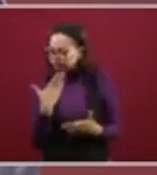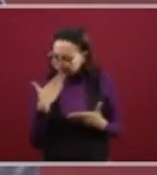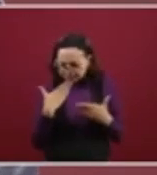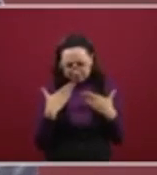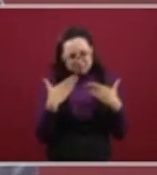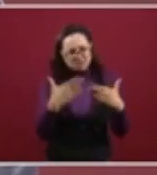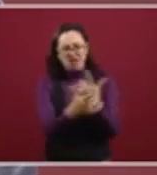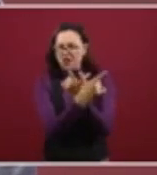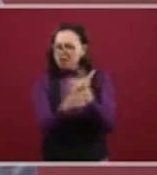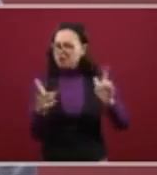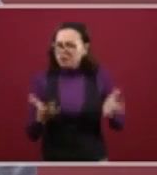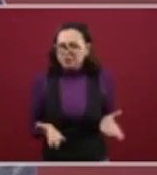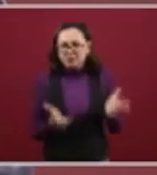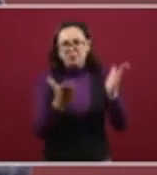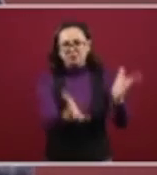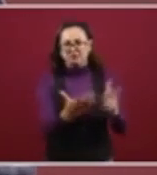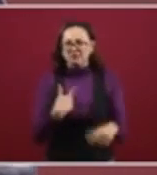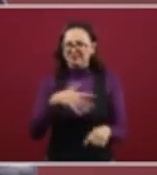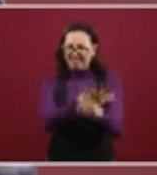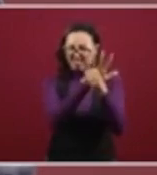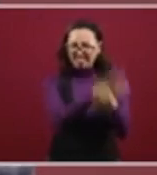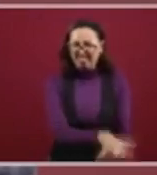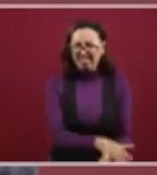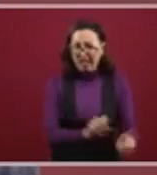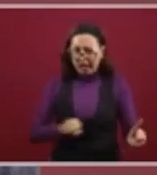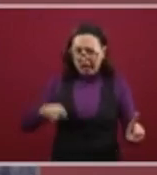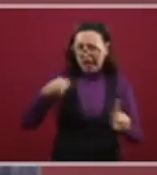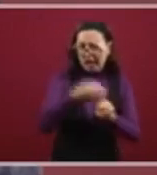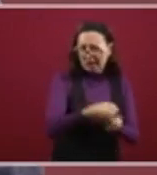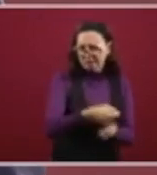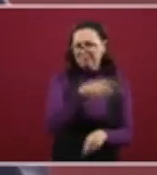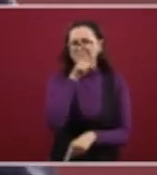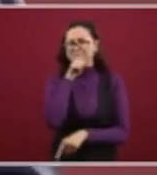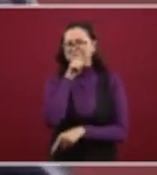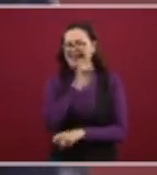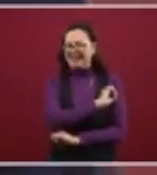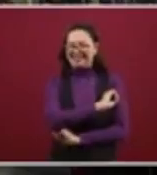represión, nada más la recomendación